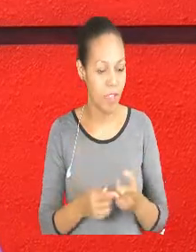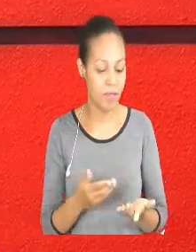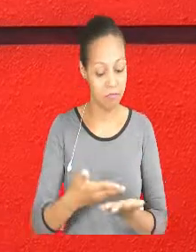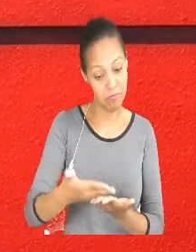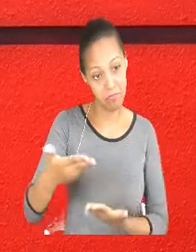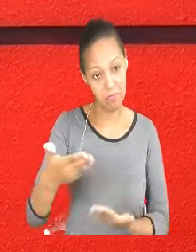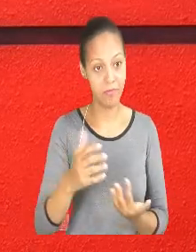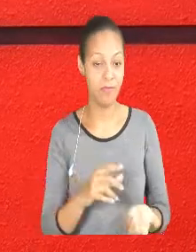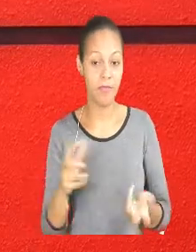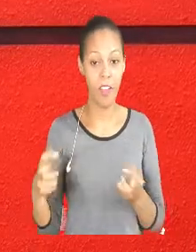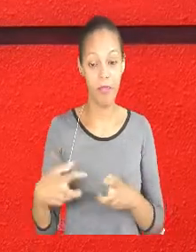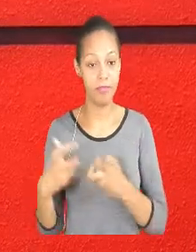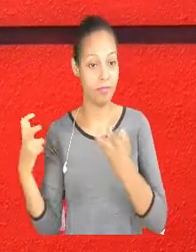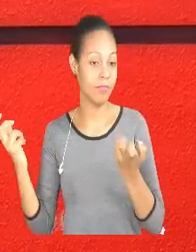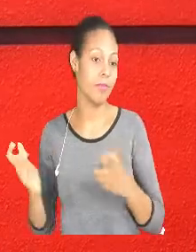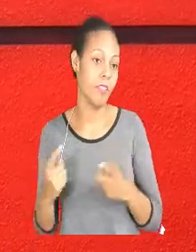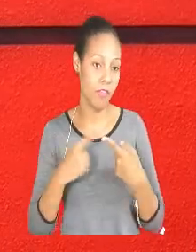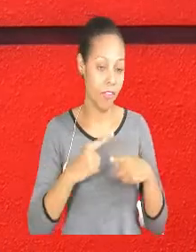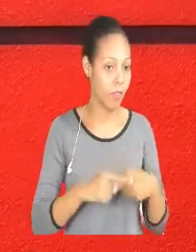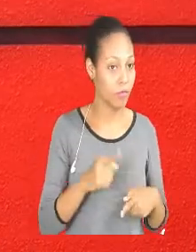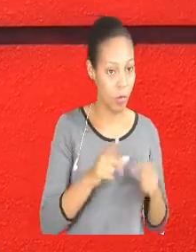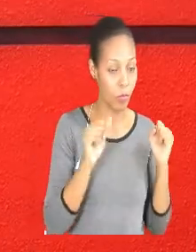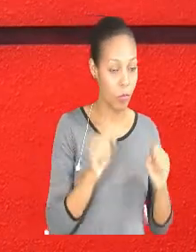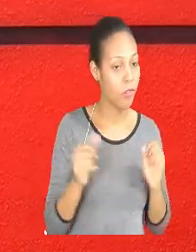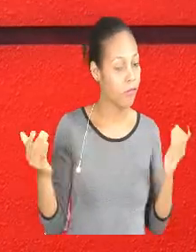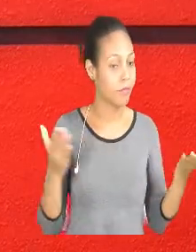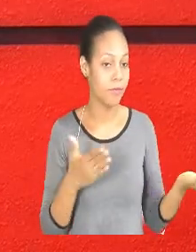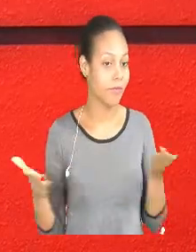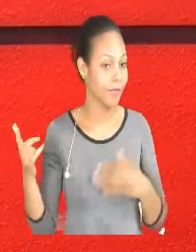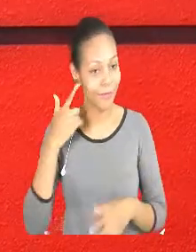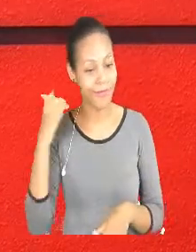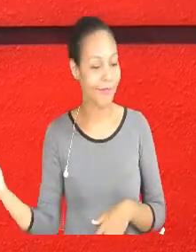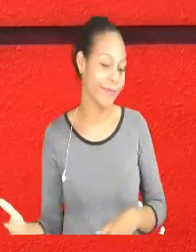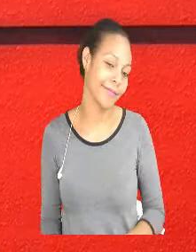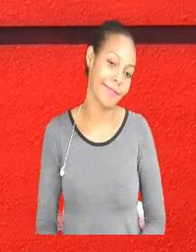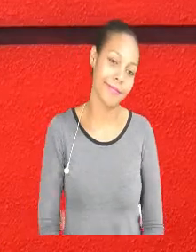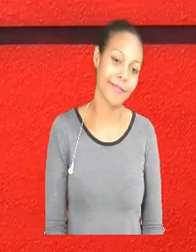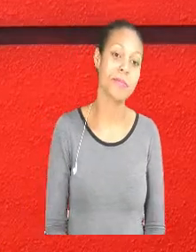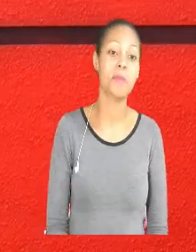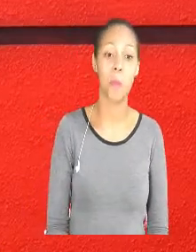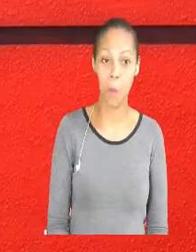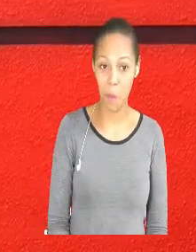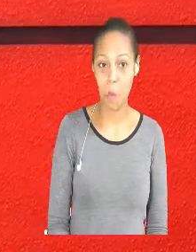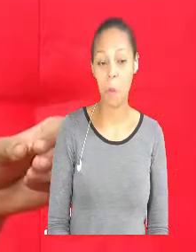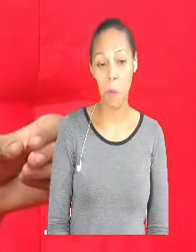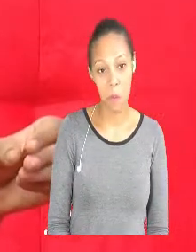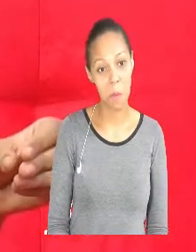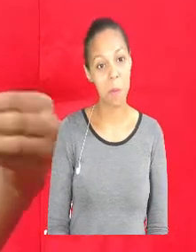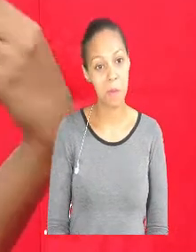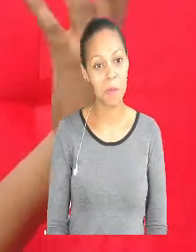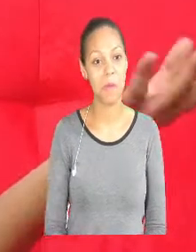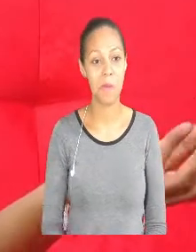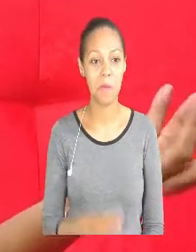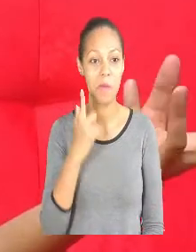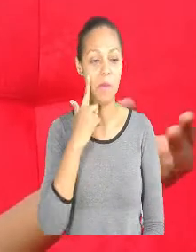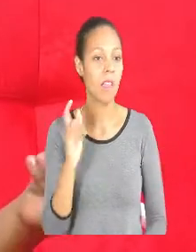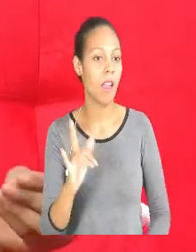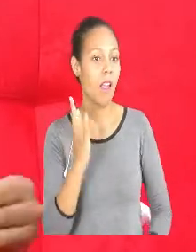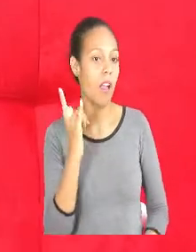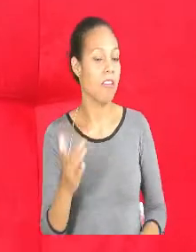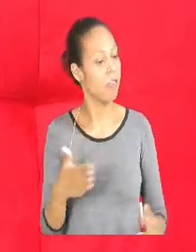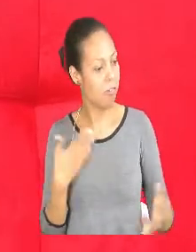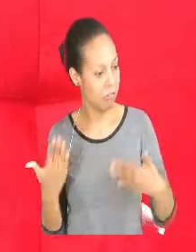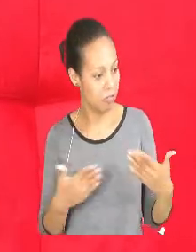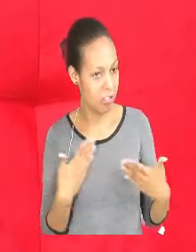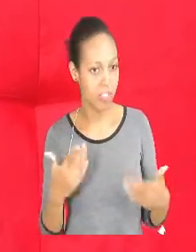cócteles, todo lo que ofrecemos está allí, la Iguana Casa Cultural. Mars, si de pronto estamos disfrutando de alguna de estas